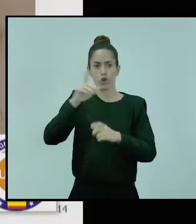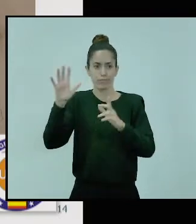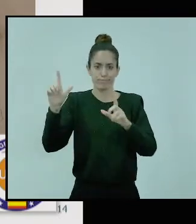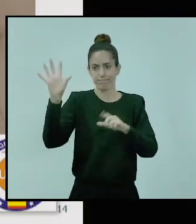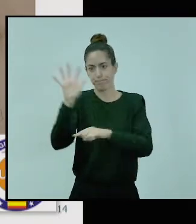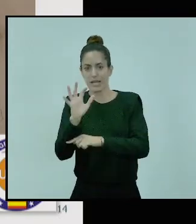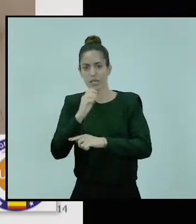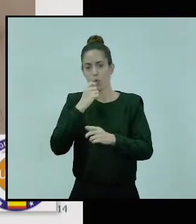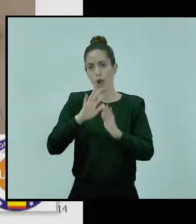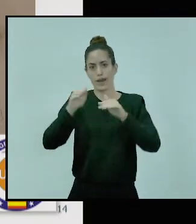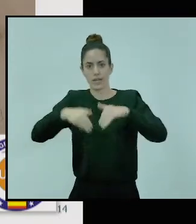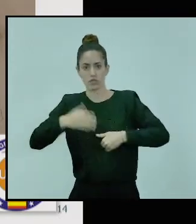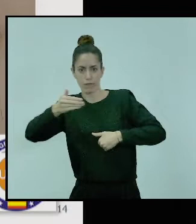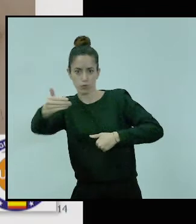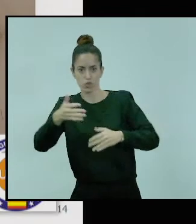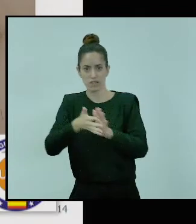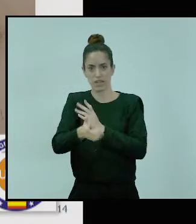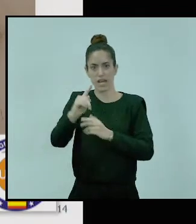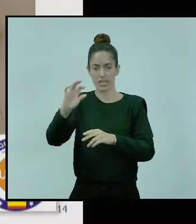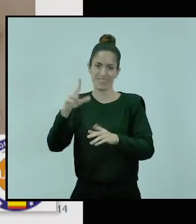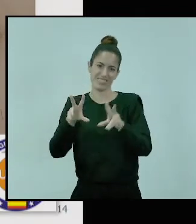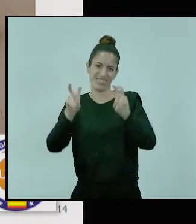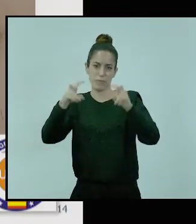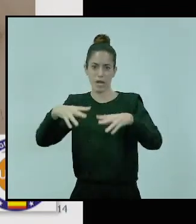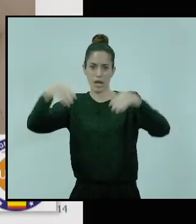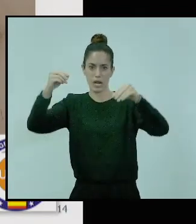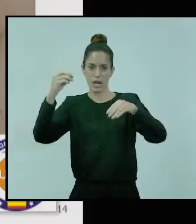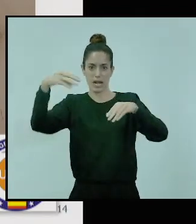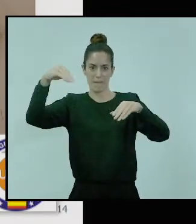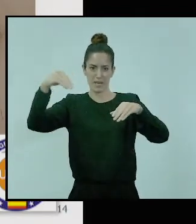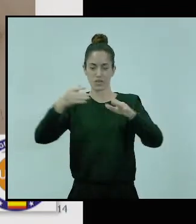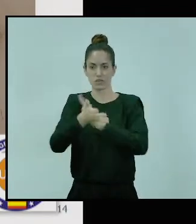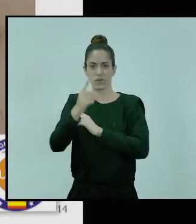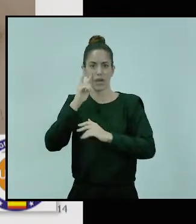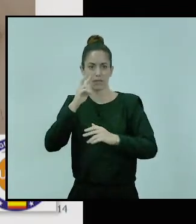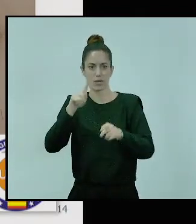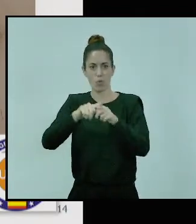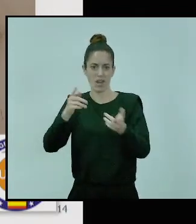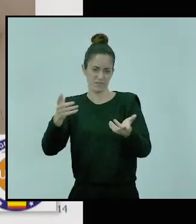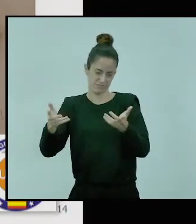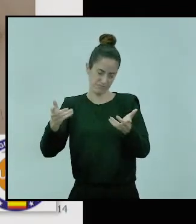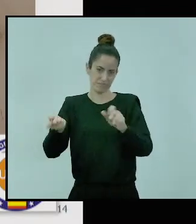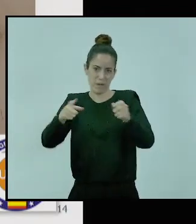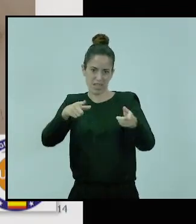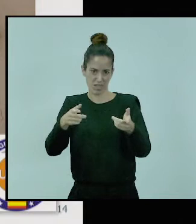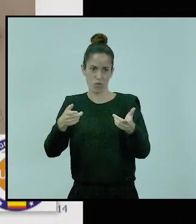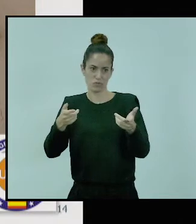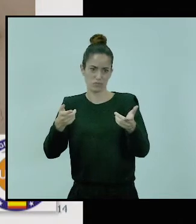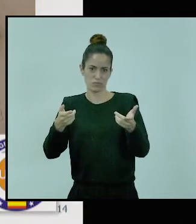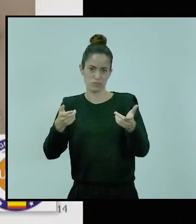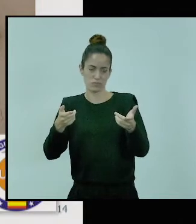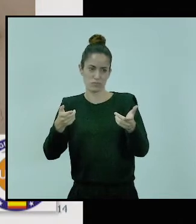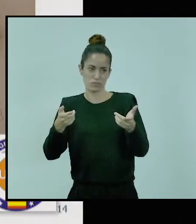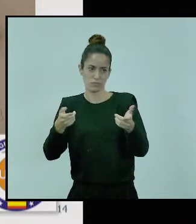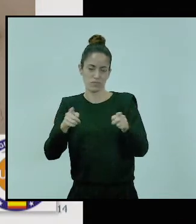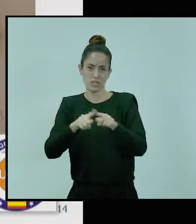como la de Regreso al Futuro, que tiene la Torre del Campanario, que le cayó un rayo y se quedó congelada, puede ser por eso también, pero